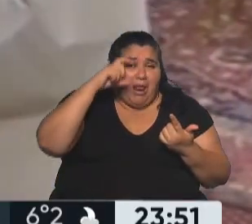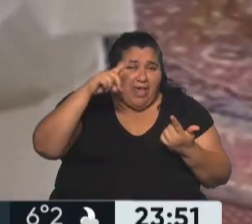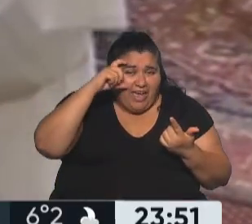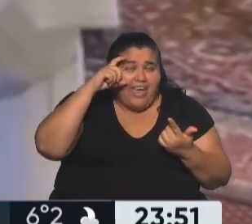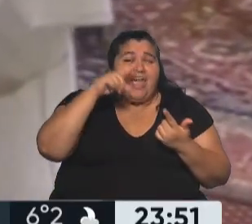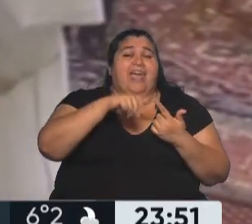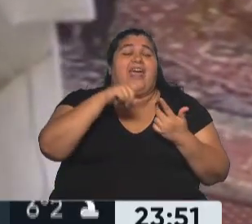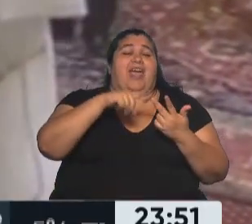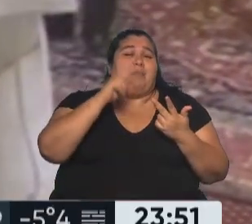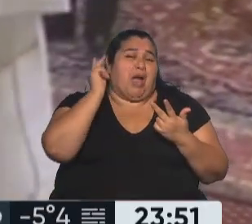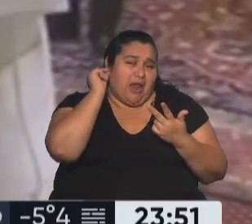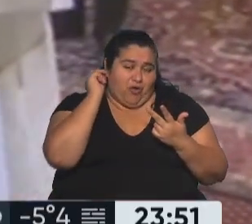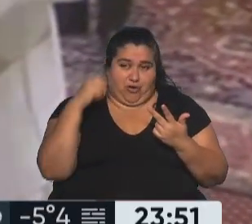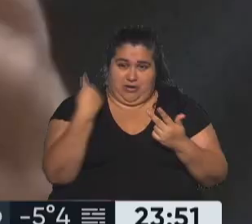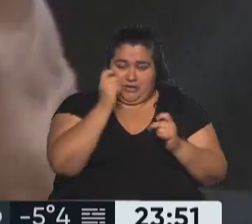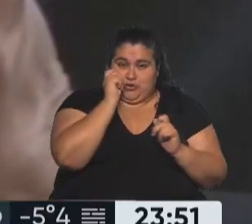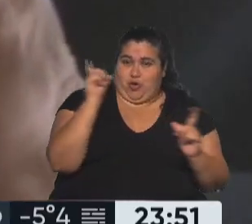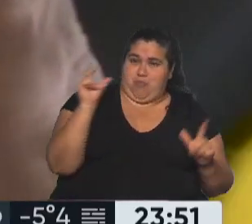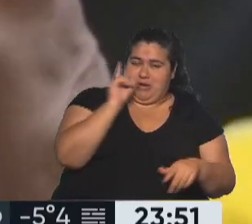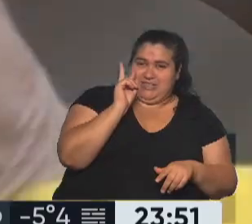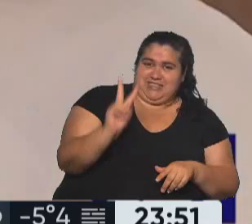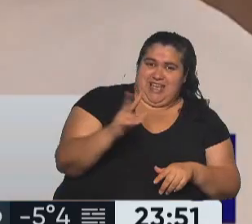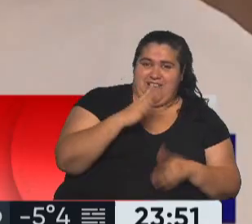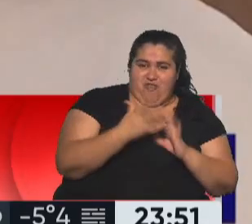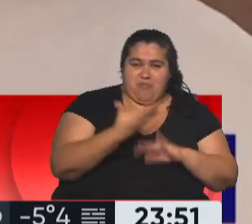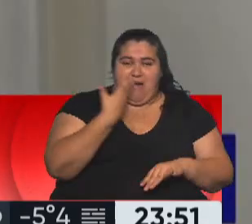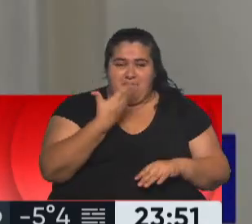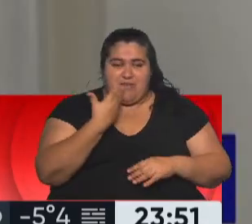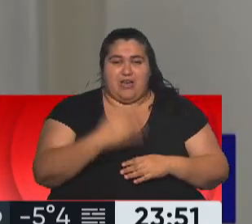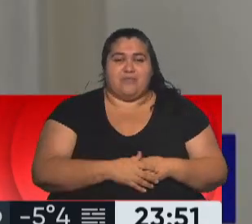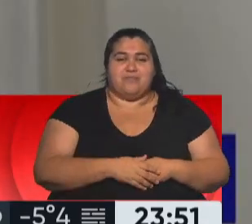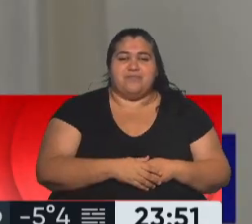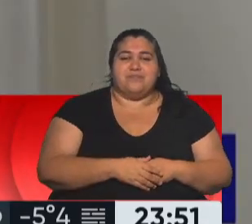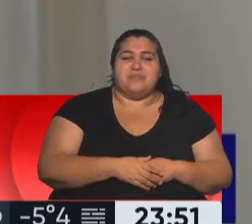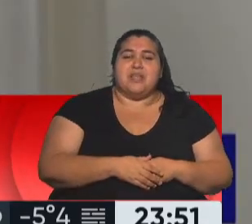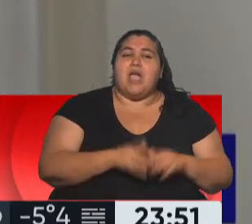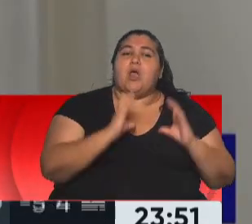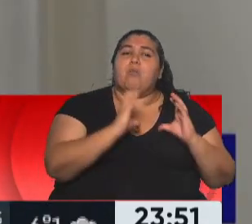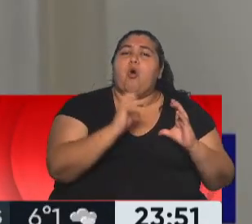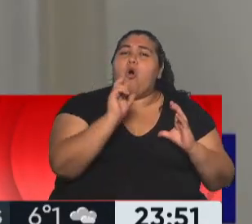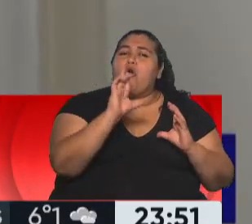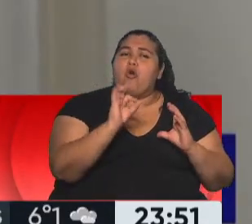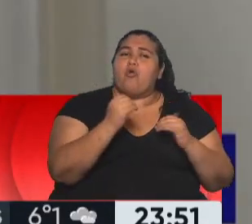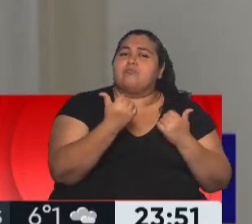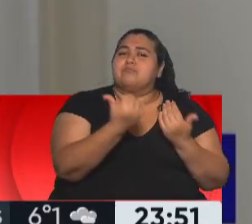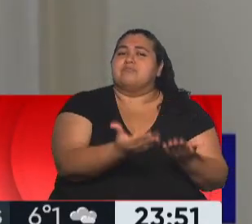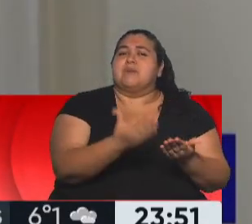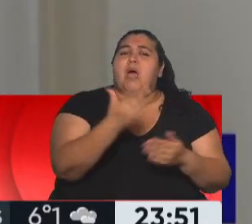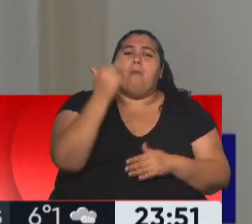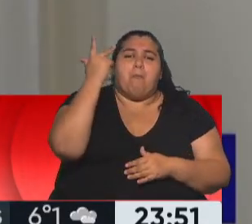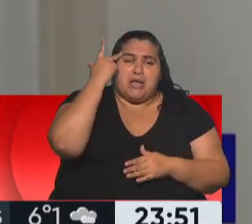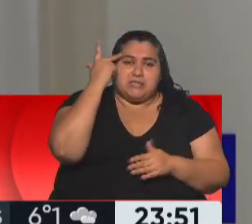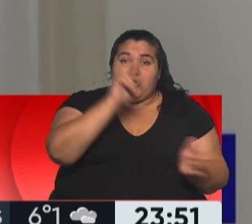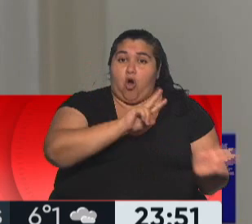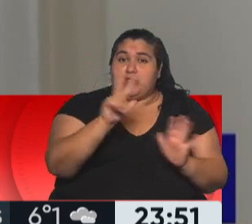que fue por una sorpresa para los argentinos. A ver. È stato consegnato il pallone d'oro a Messi, l'8º pallone